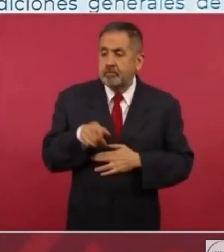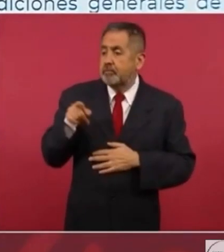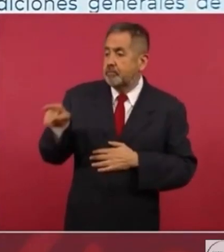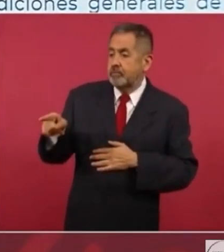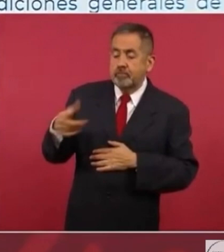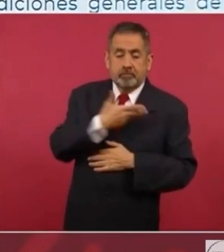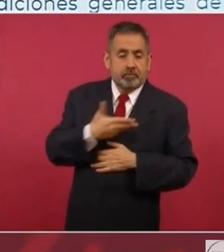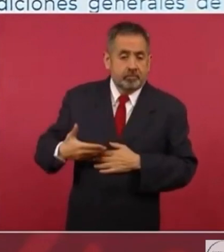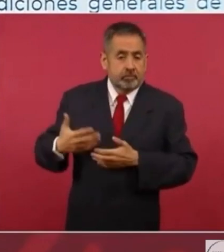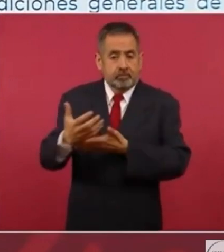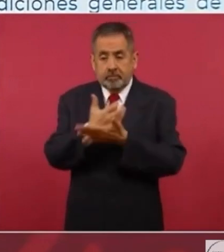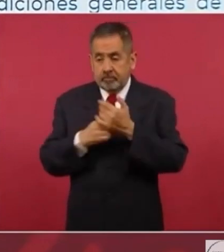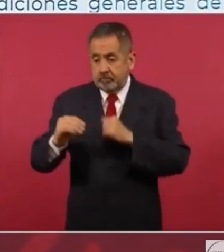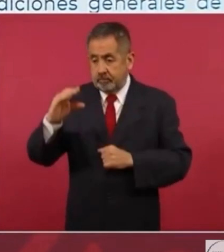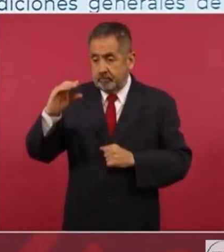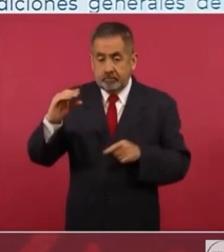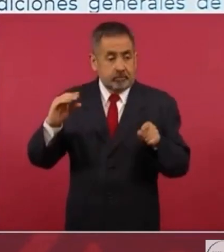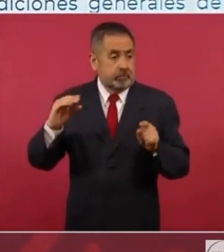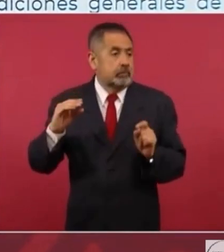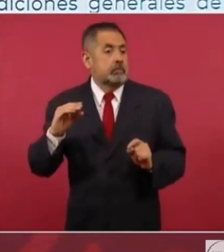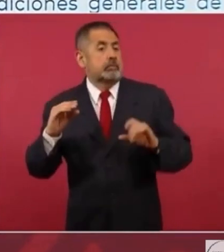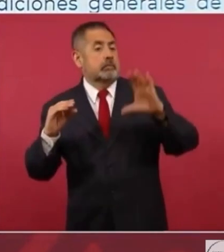presidente.